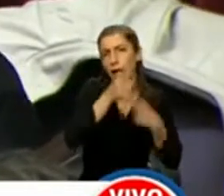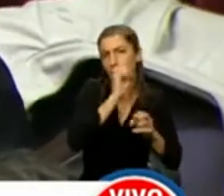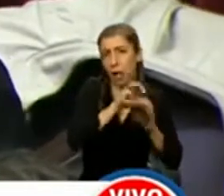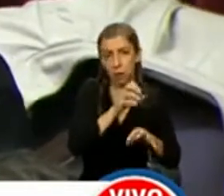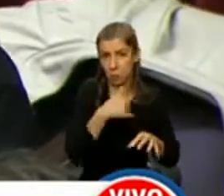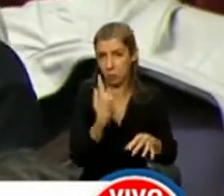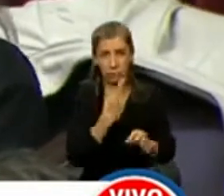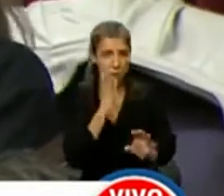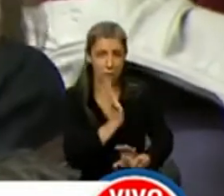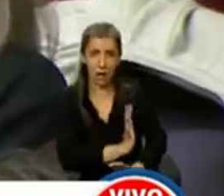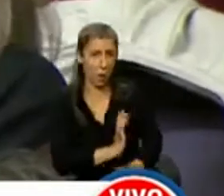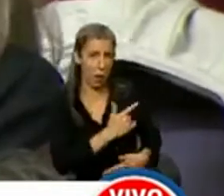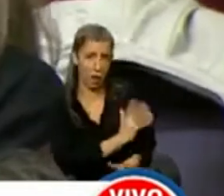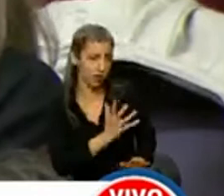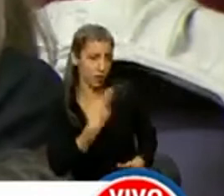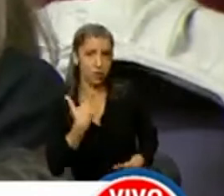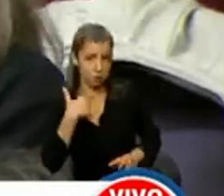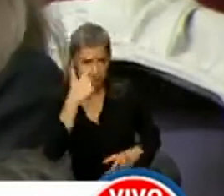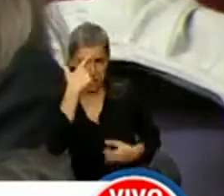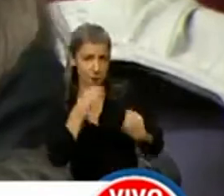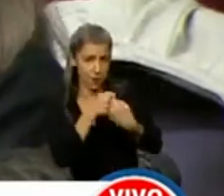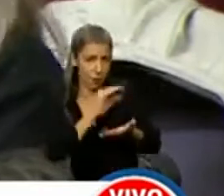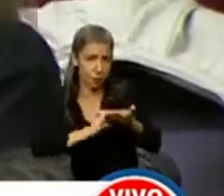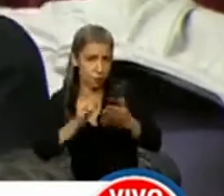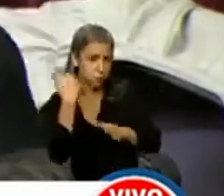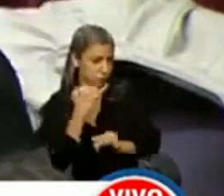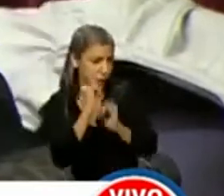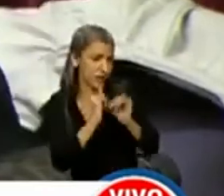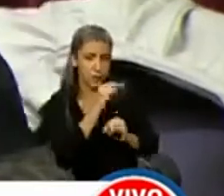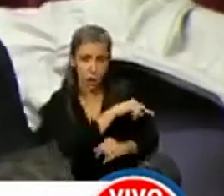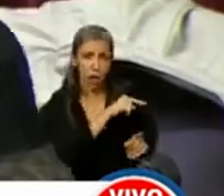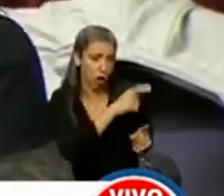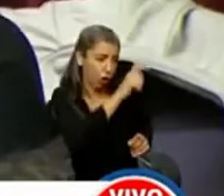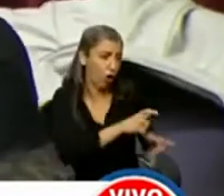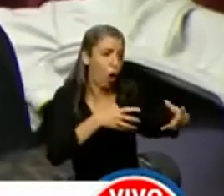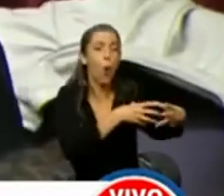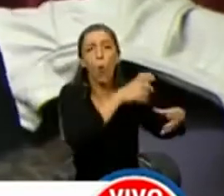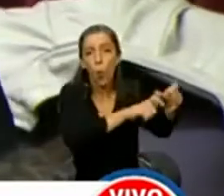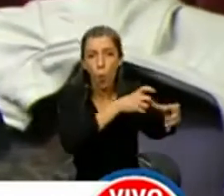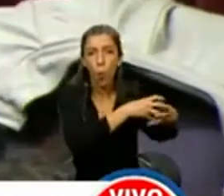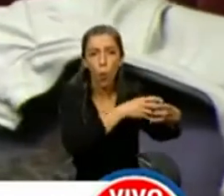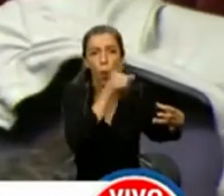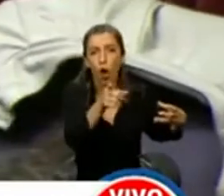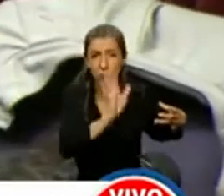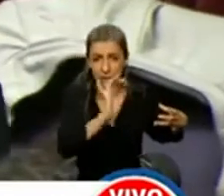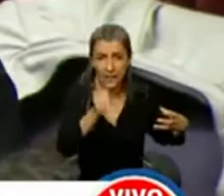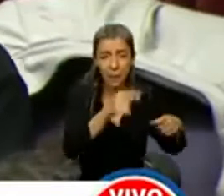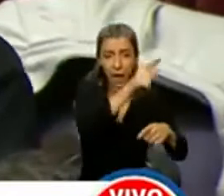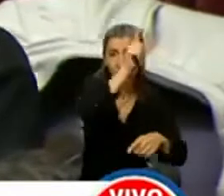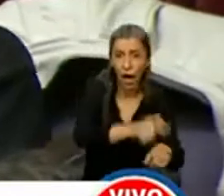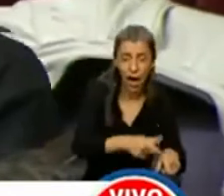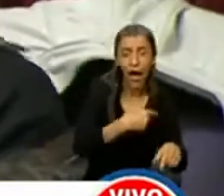dijo el diputado condenando esas expresiones. Pero el diputado Espert sí fue con los antivacunas, que hasta llegaban a quemar barbijos en el